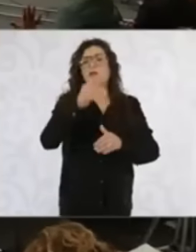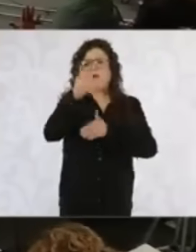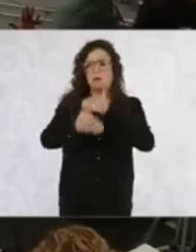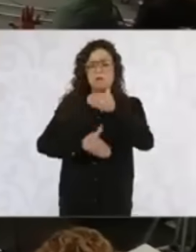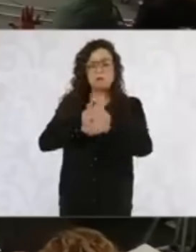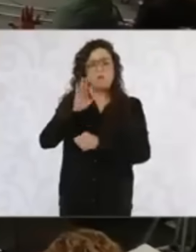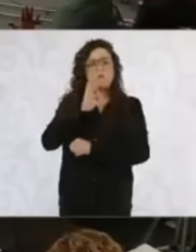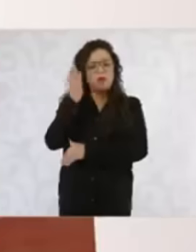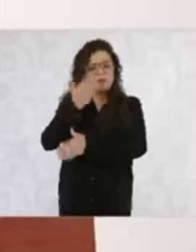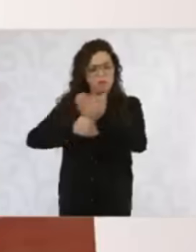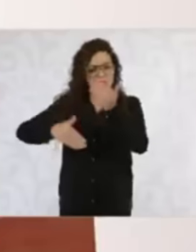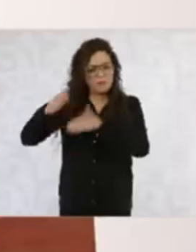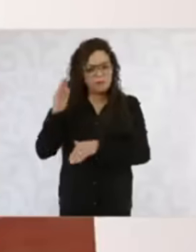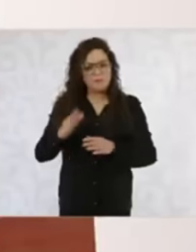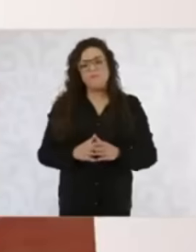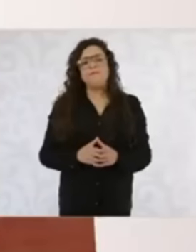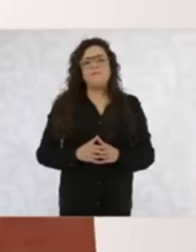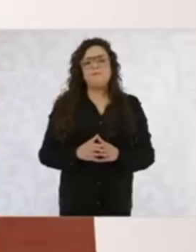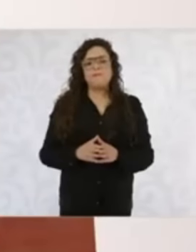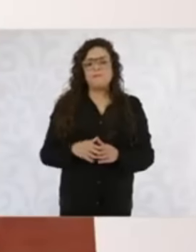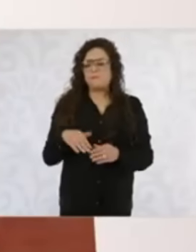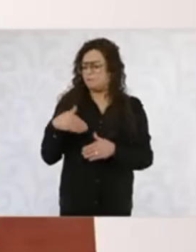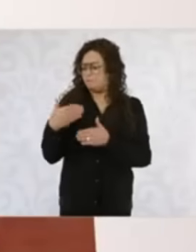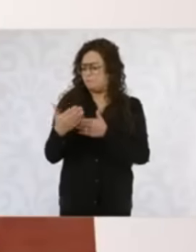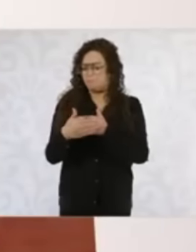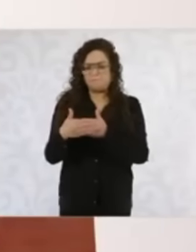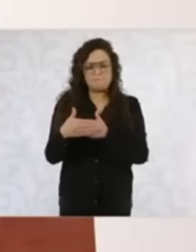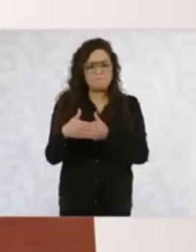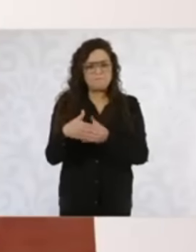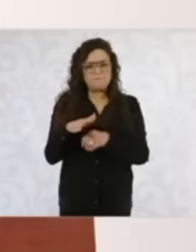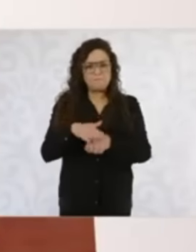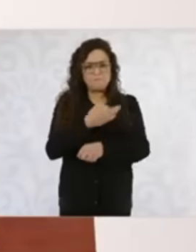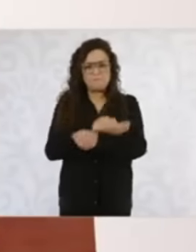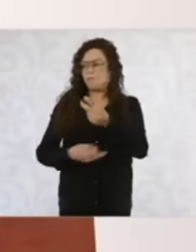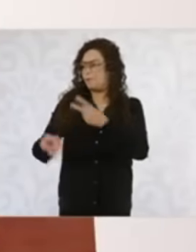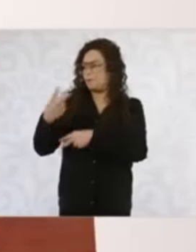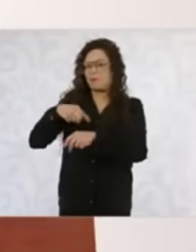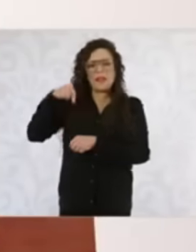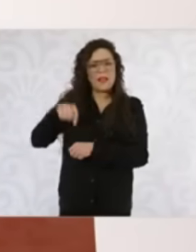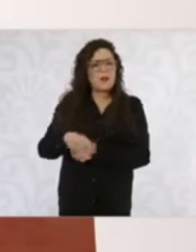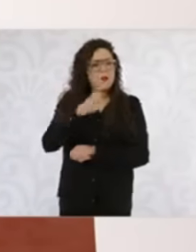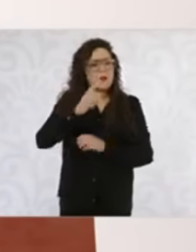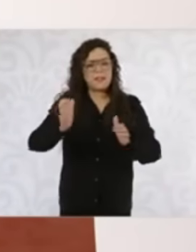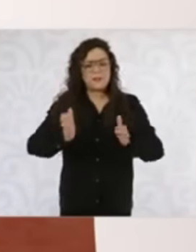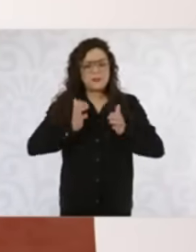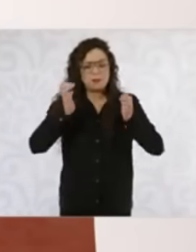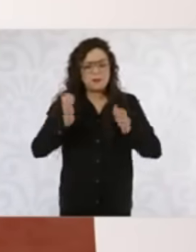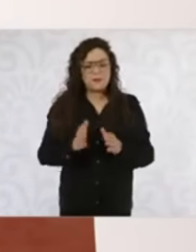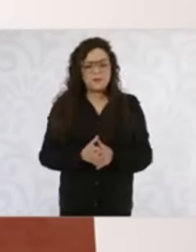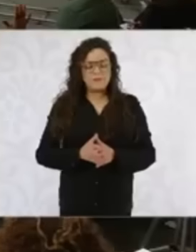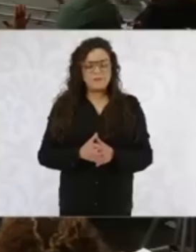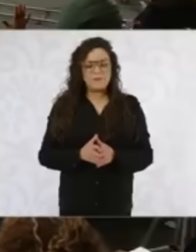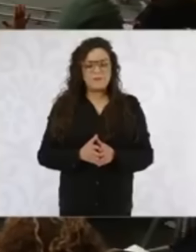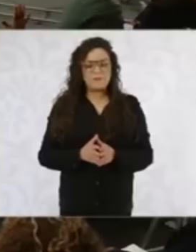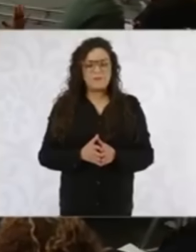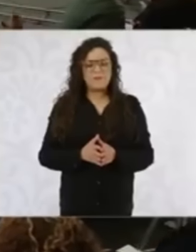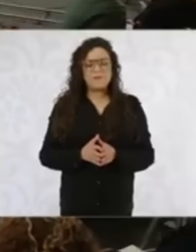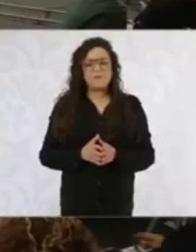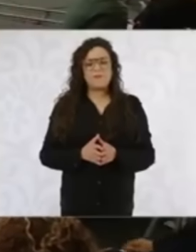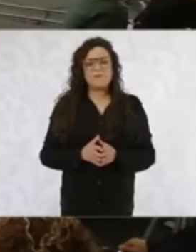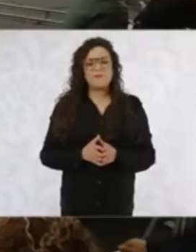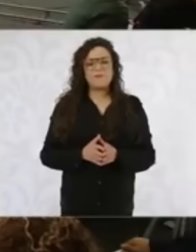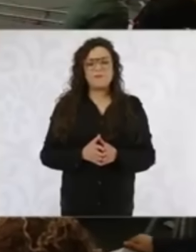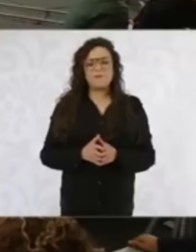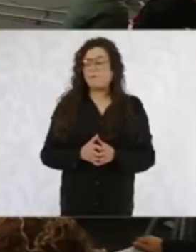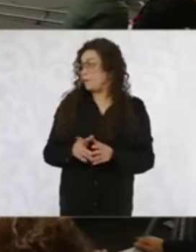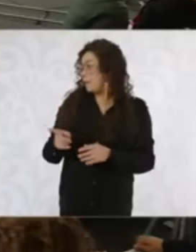qué? Porque la Suprema Corte de Justicia de la Nación solicitó que se dé esa actualización en base a lo que es el INPC y no se tome en cuenta el